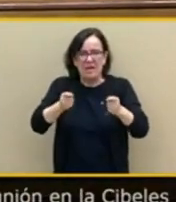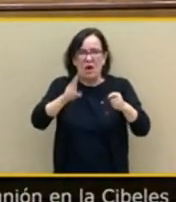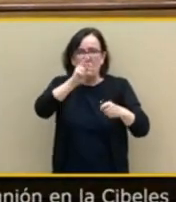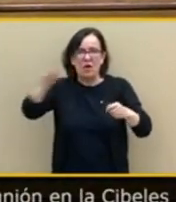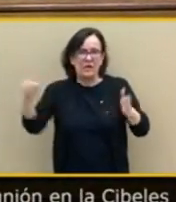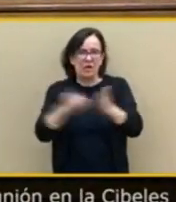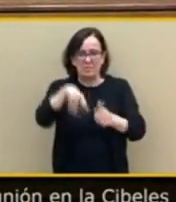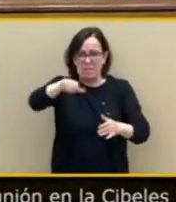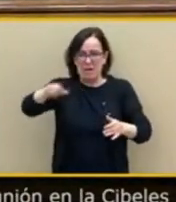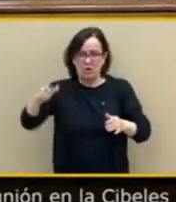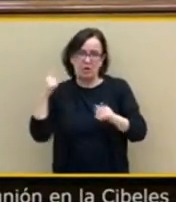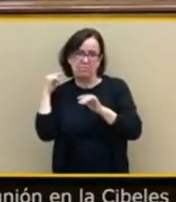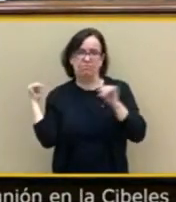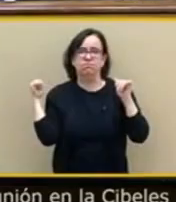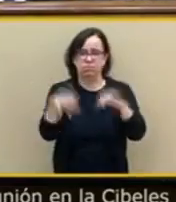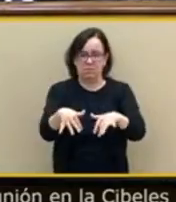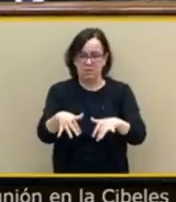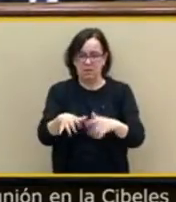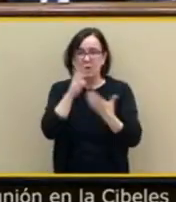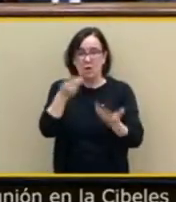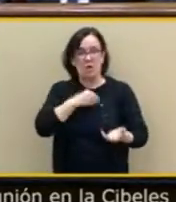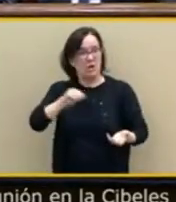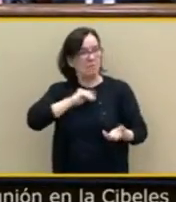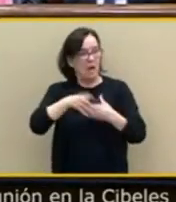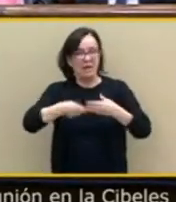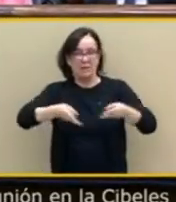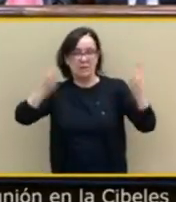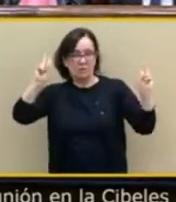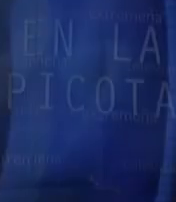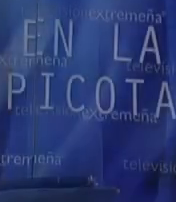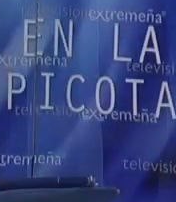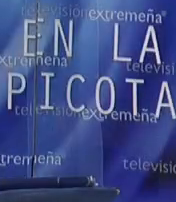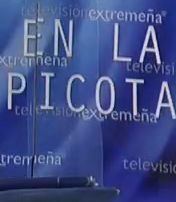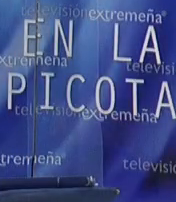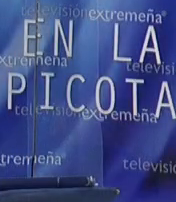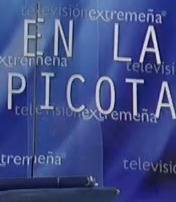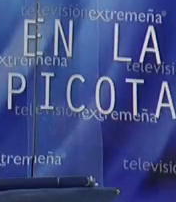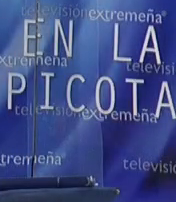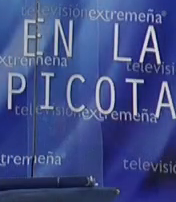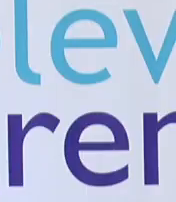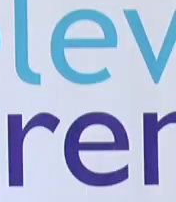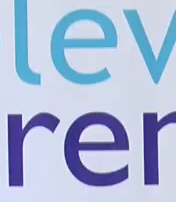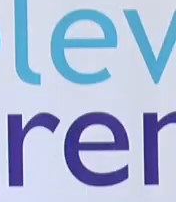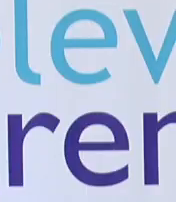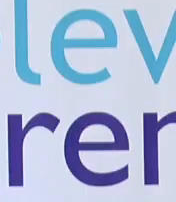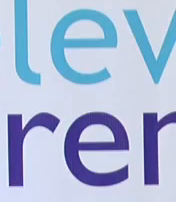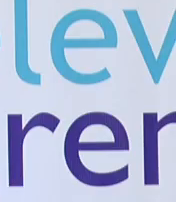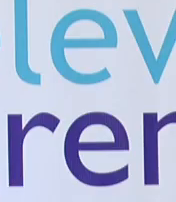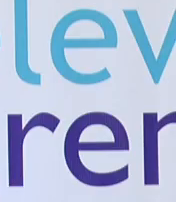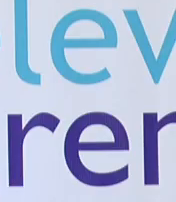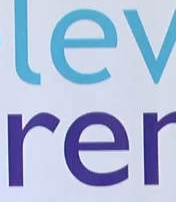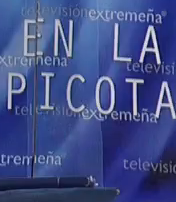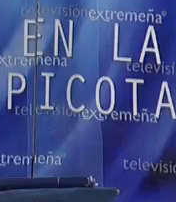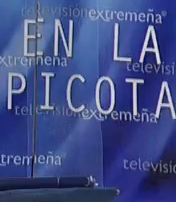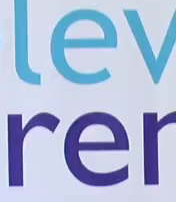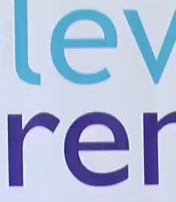sobre la actualidad que proponemos y debatimos aquí en esta mesa de opinión diaria gracias Javier que tengas una buena semana espero que se le haya pasado